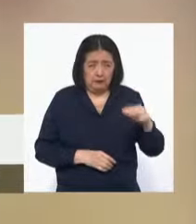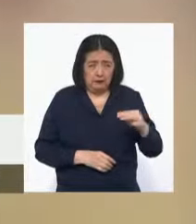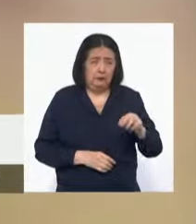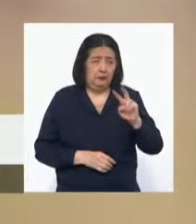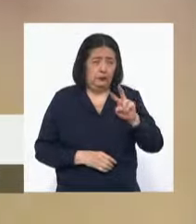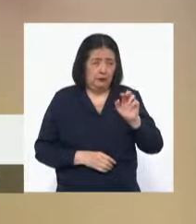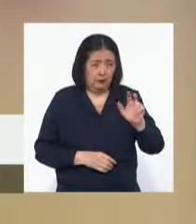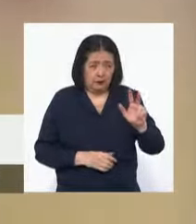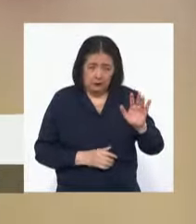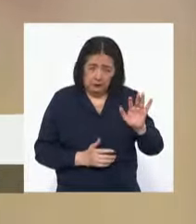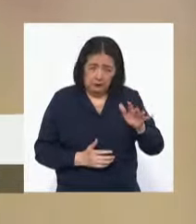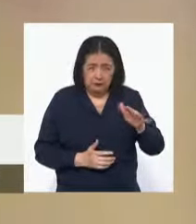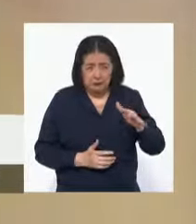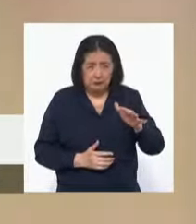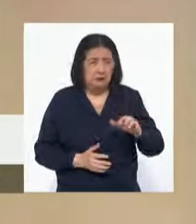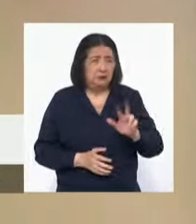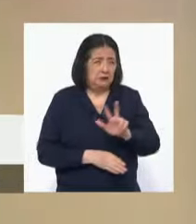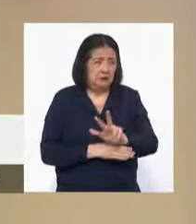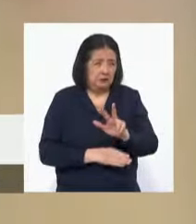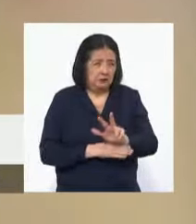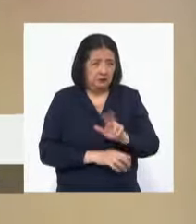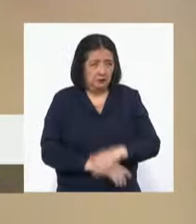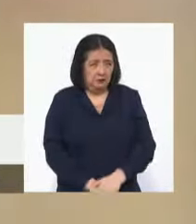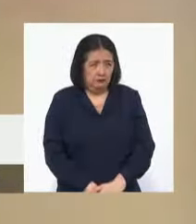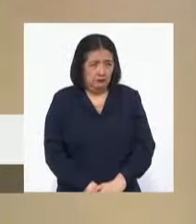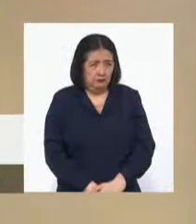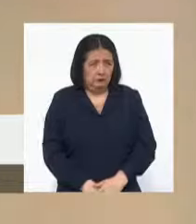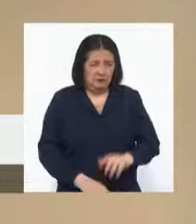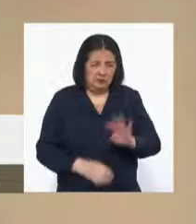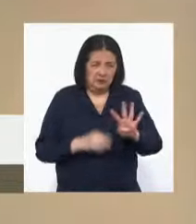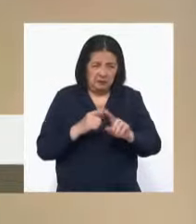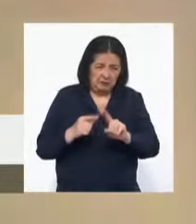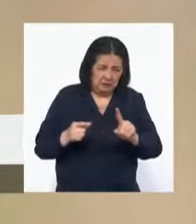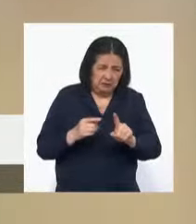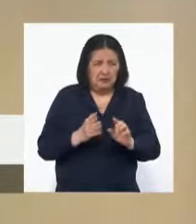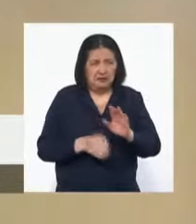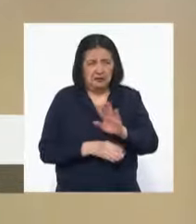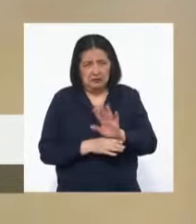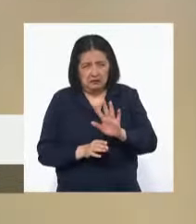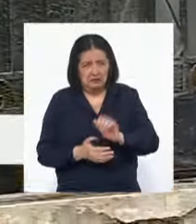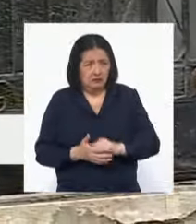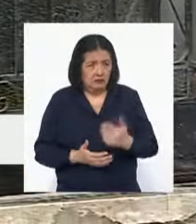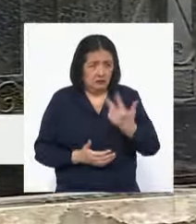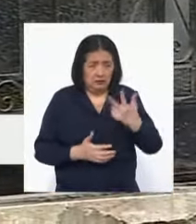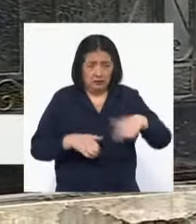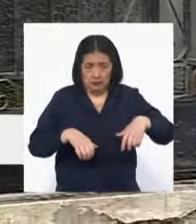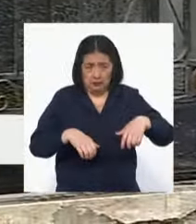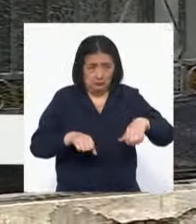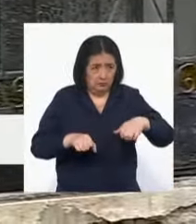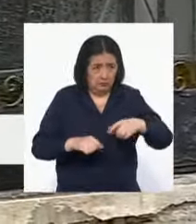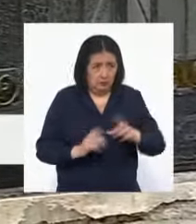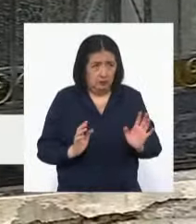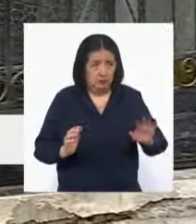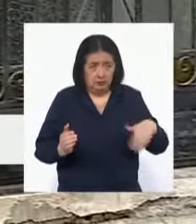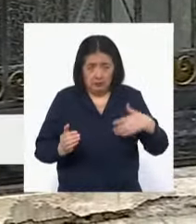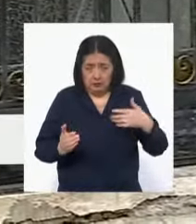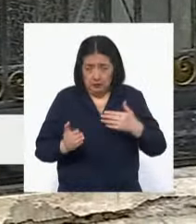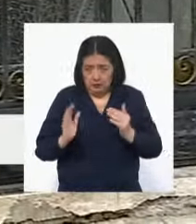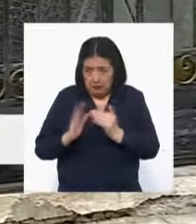23 alrededor de las 3 de la tarde, entre 4 y media de la tarde. Tres mototaxis azules se acercan a mi